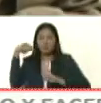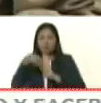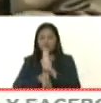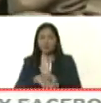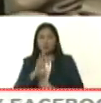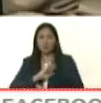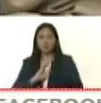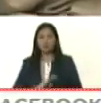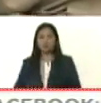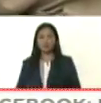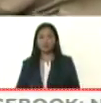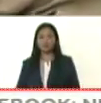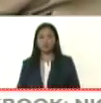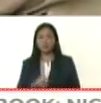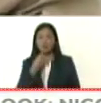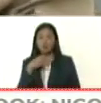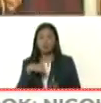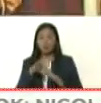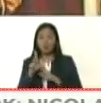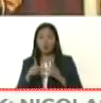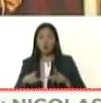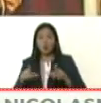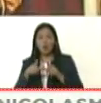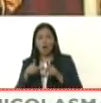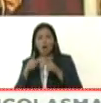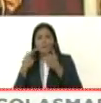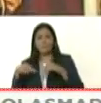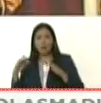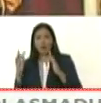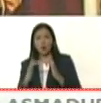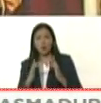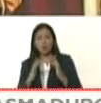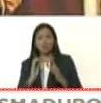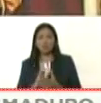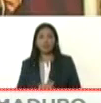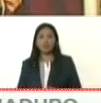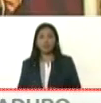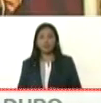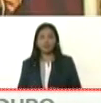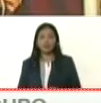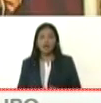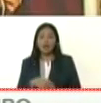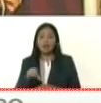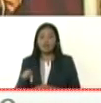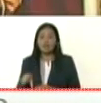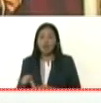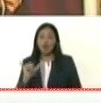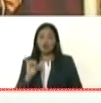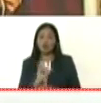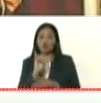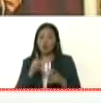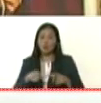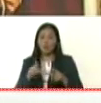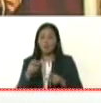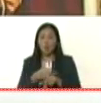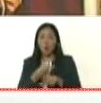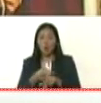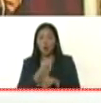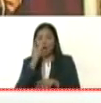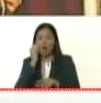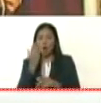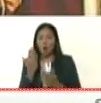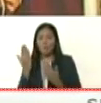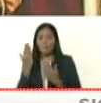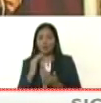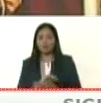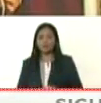profundamente. Bueno, vámonos a Cumanacoa, bella región del estado Sucre. Ya está nuestro gobernador Edwin